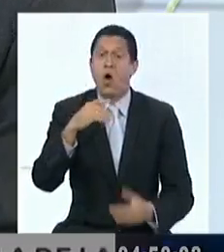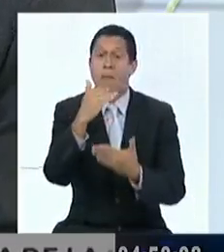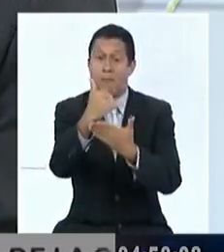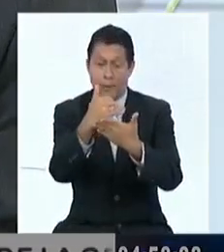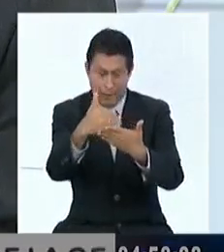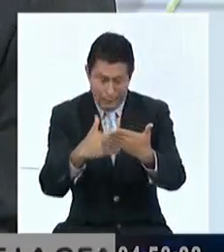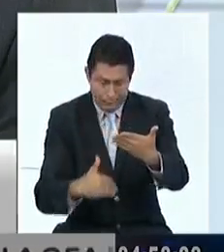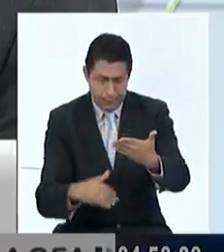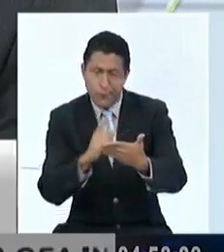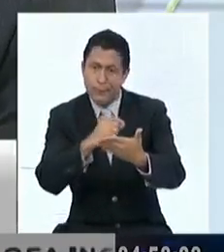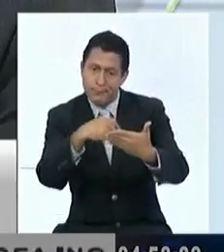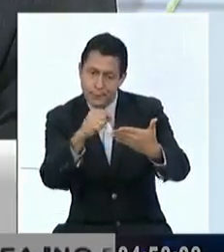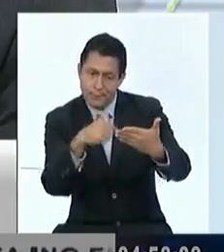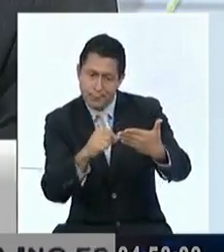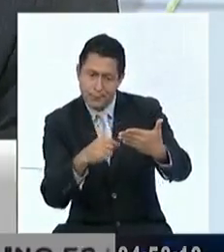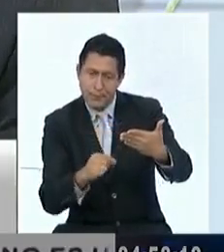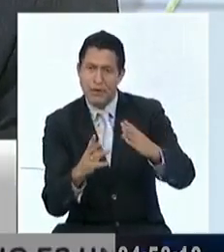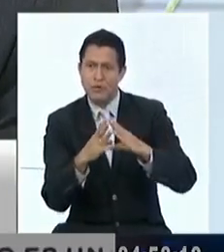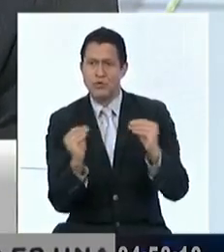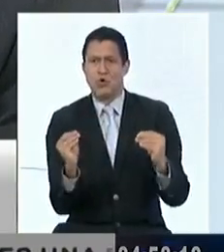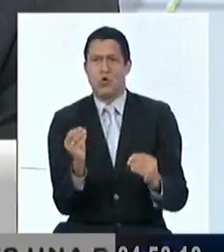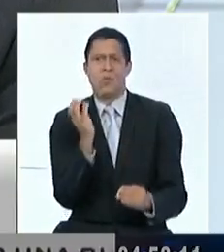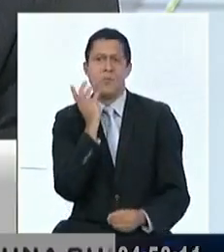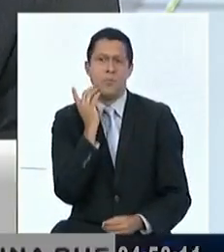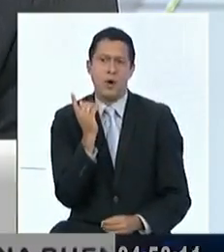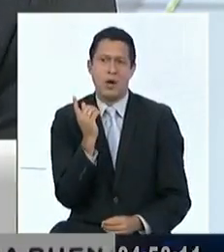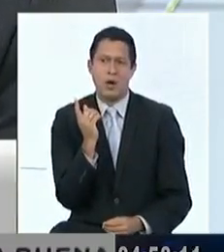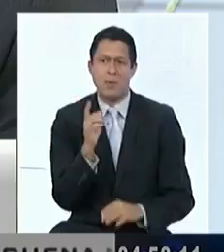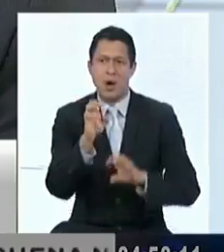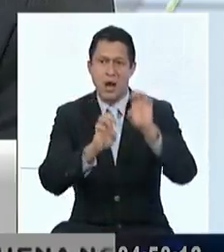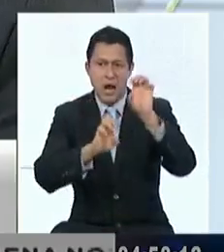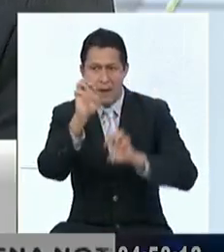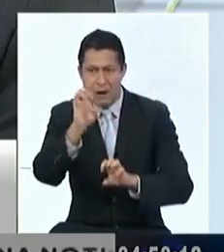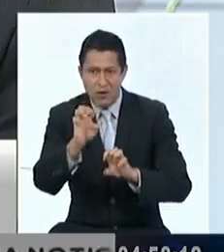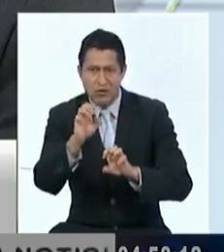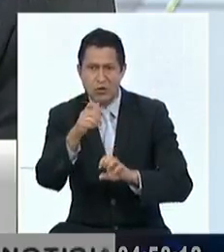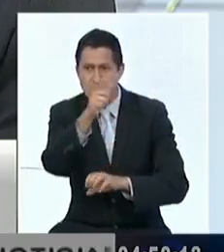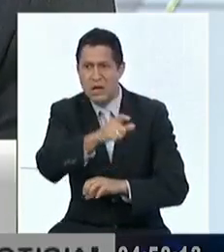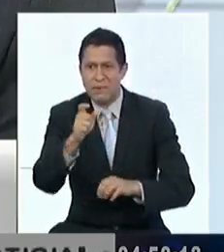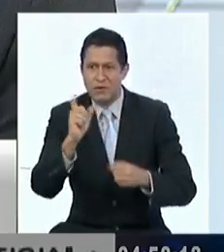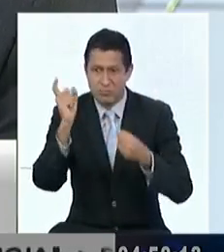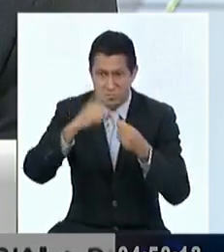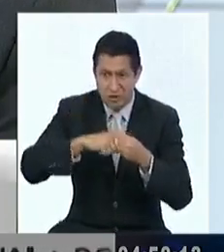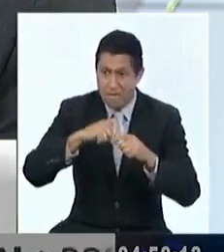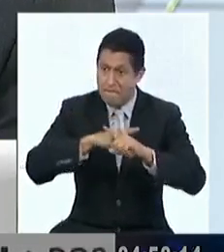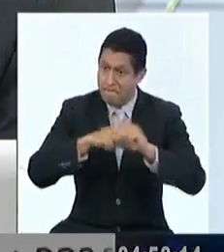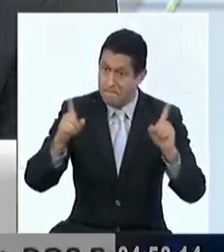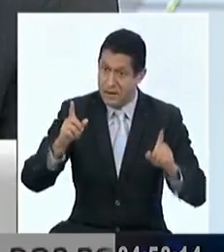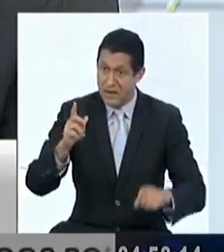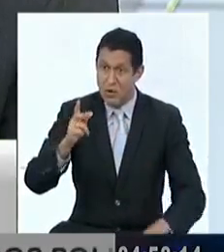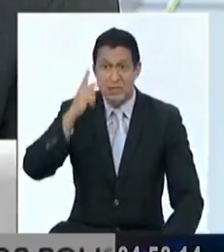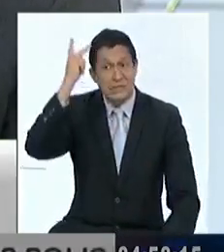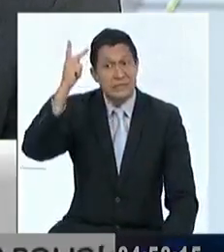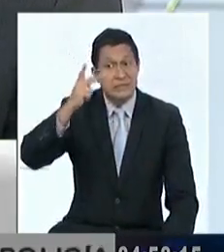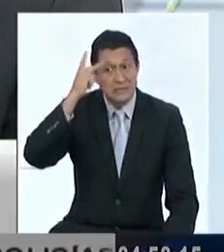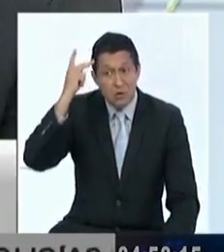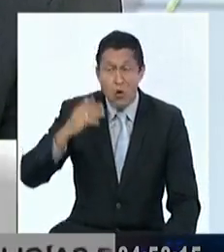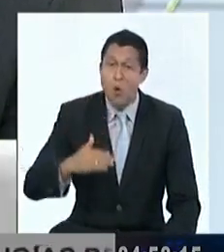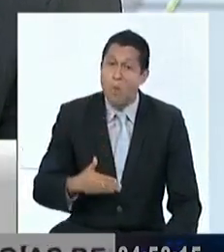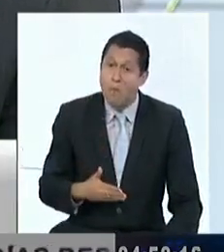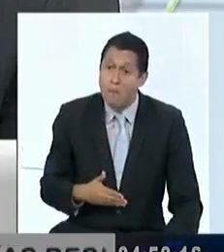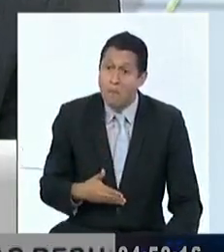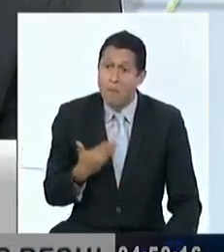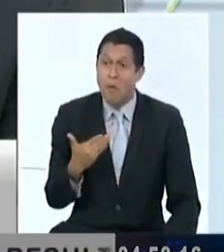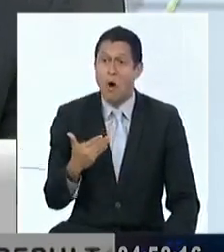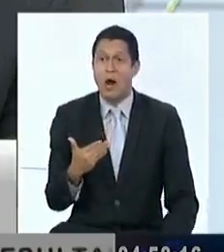psicólogo esté haciendo todo lo que vendría siendo la evaluación del personal para ingresar no obstante el psicólogo tiene la capacidad y está